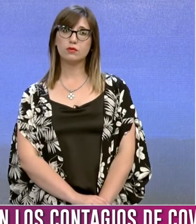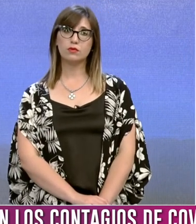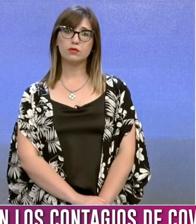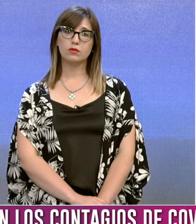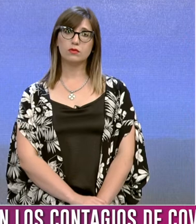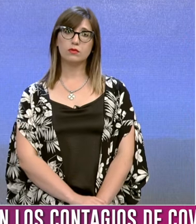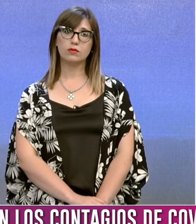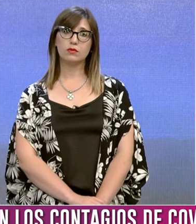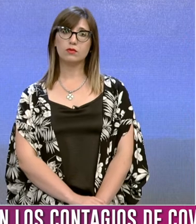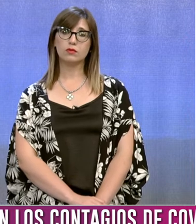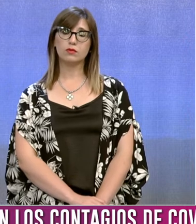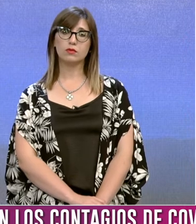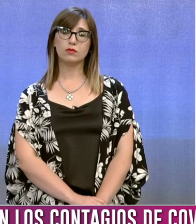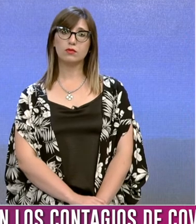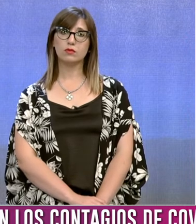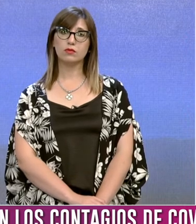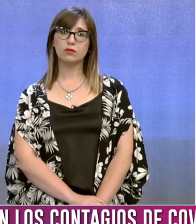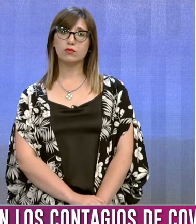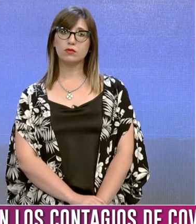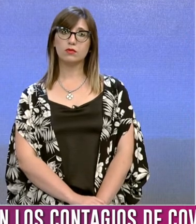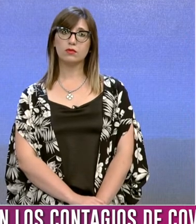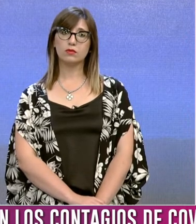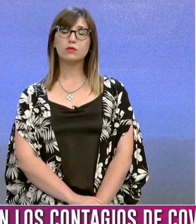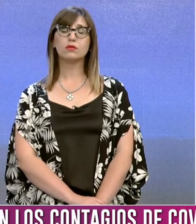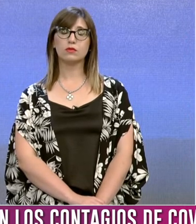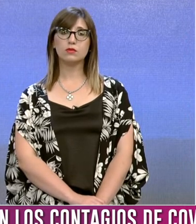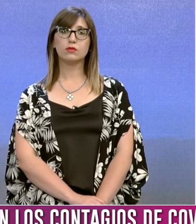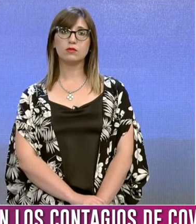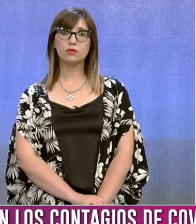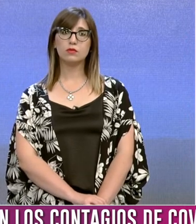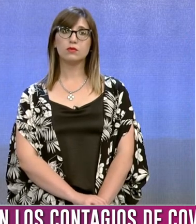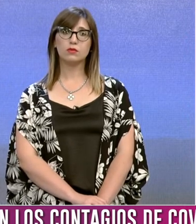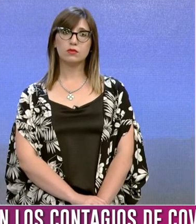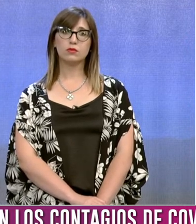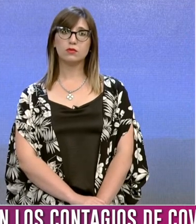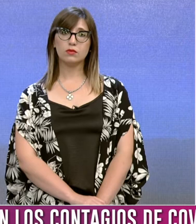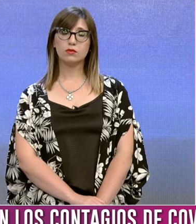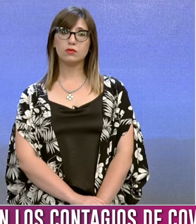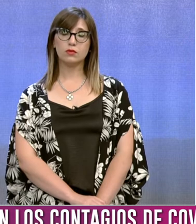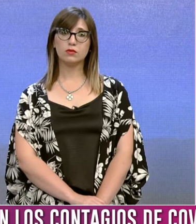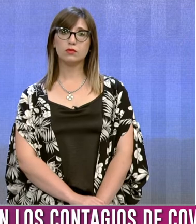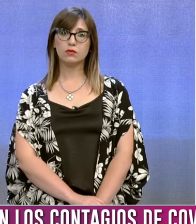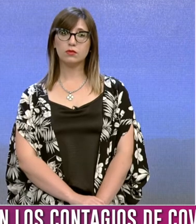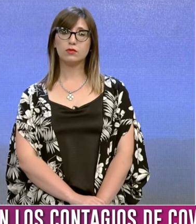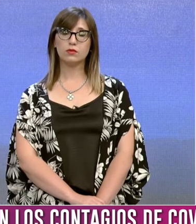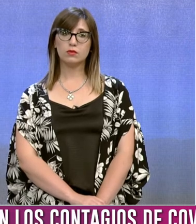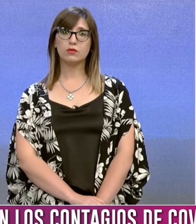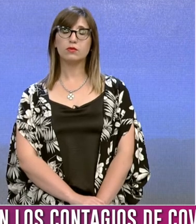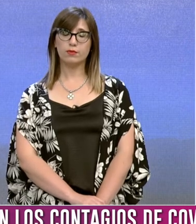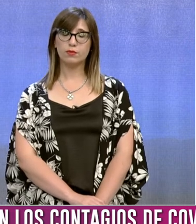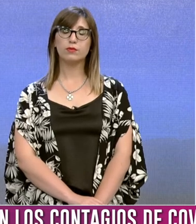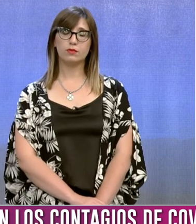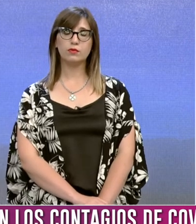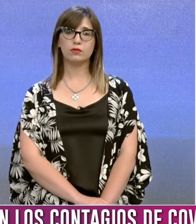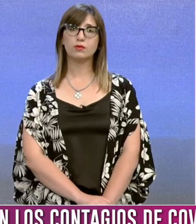situación, y prácticamente se duplicaron las camas. Nosotros empezamos con 123 camas en terapia intensiva y hoy estamos en 205 camas, que